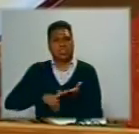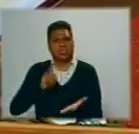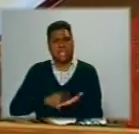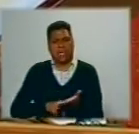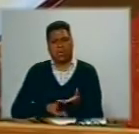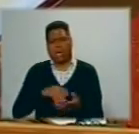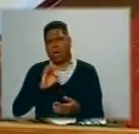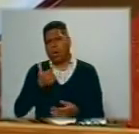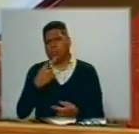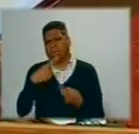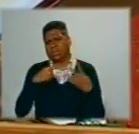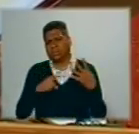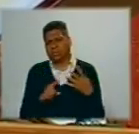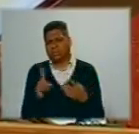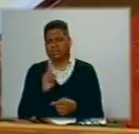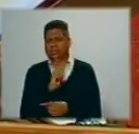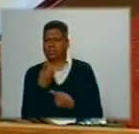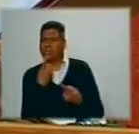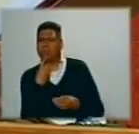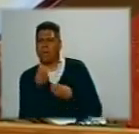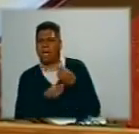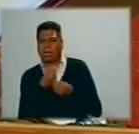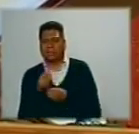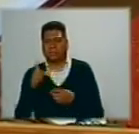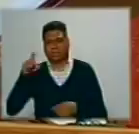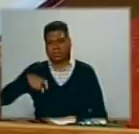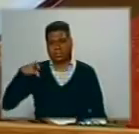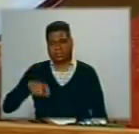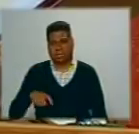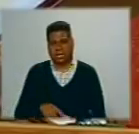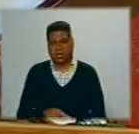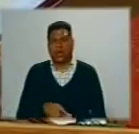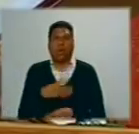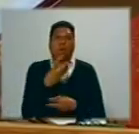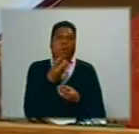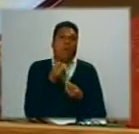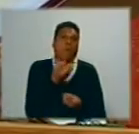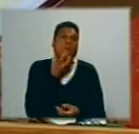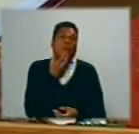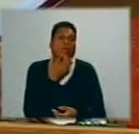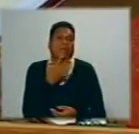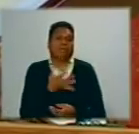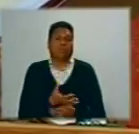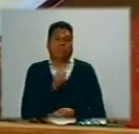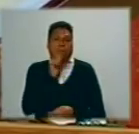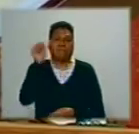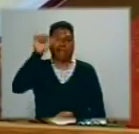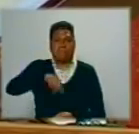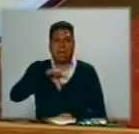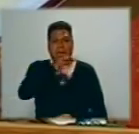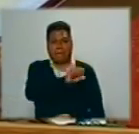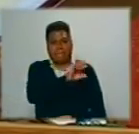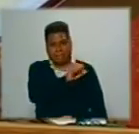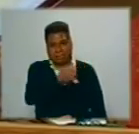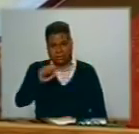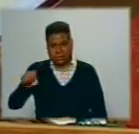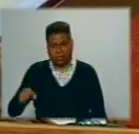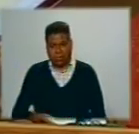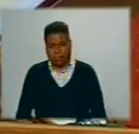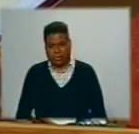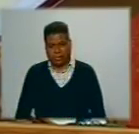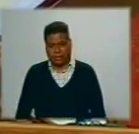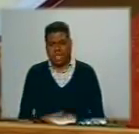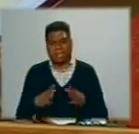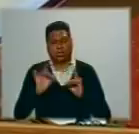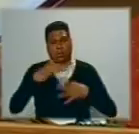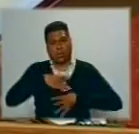conducta inadecuada que puedan entrañar riesgos innecesarios o perjudicar a los consumidores. En este sentido, deben de tener debidamente en cuenta los intereses de